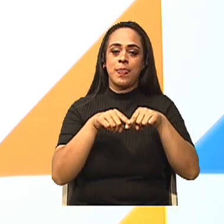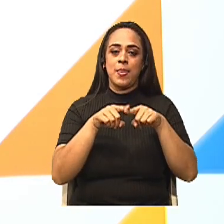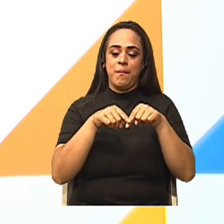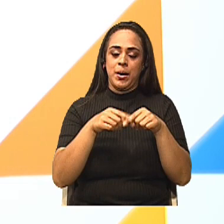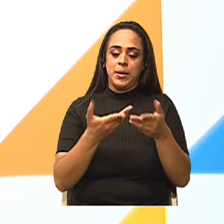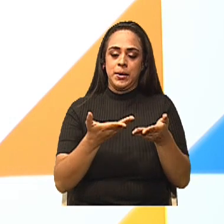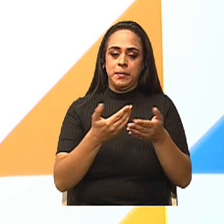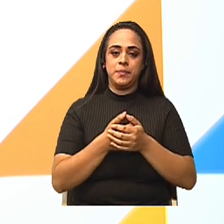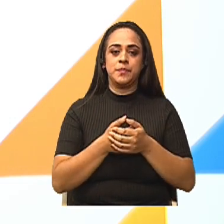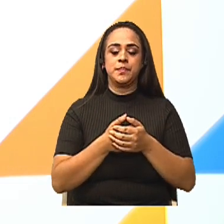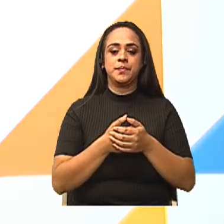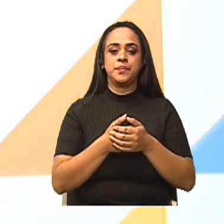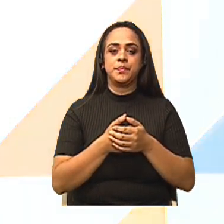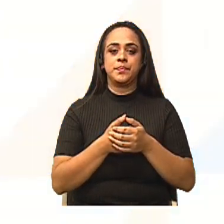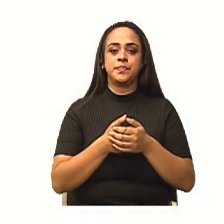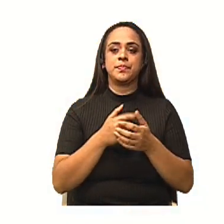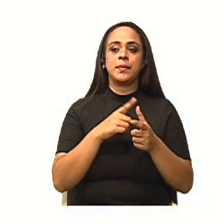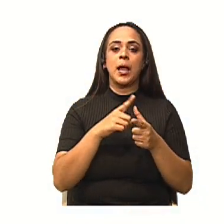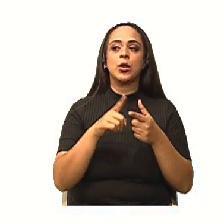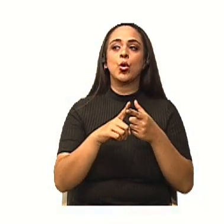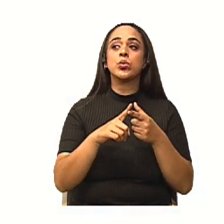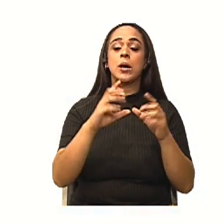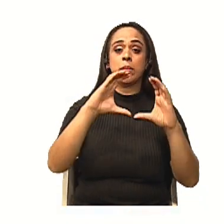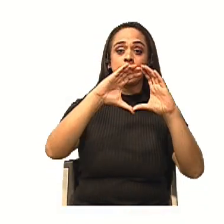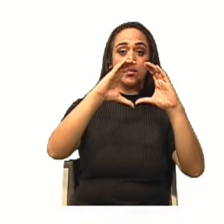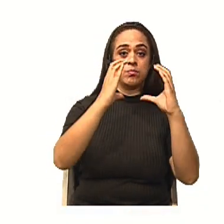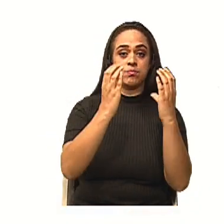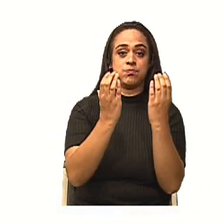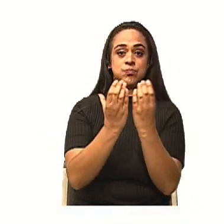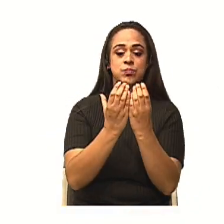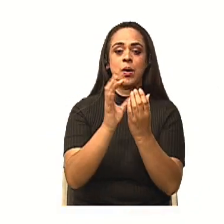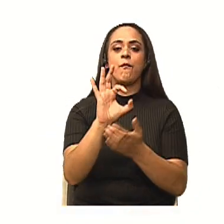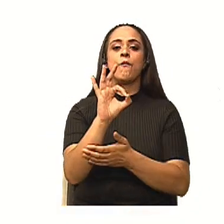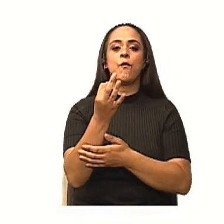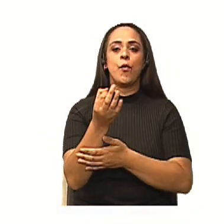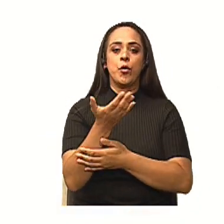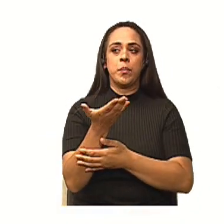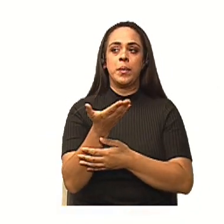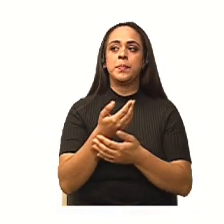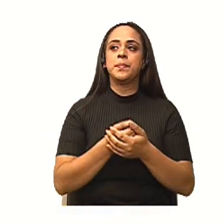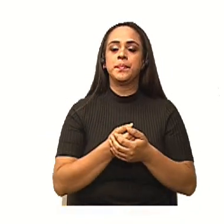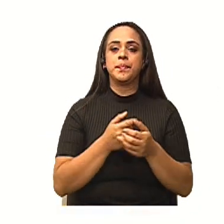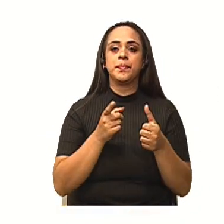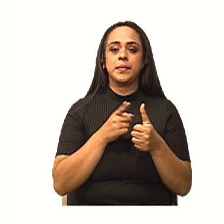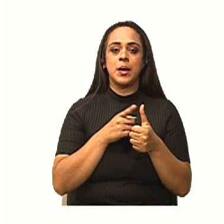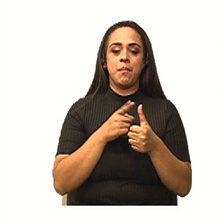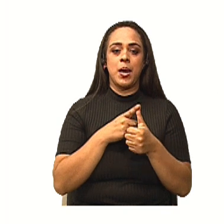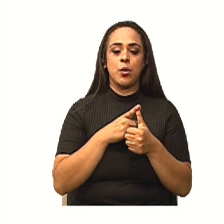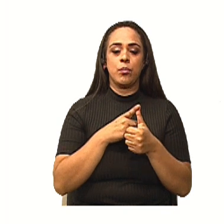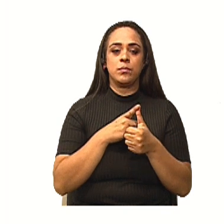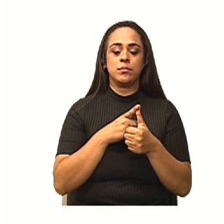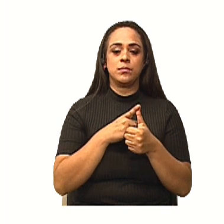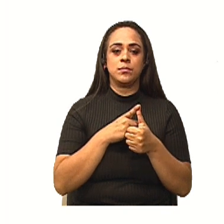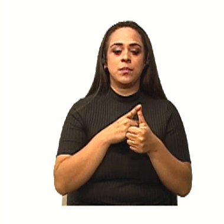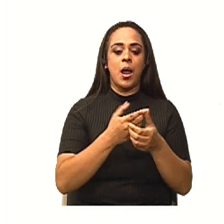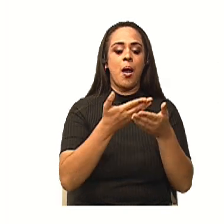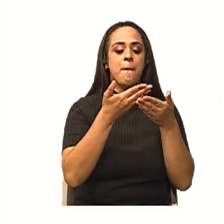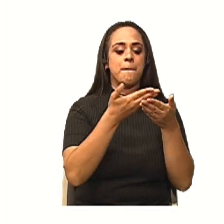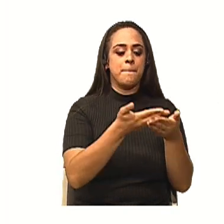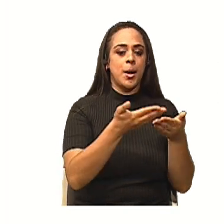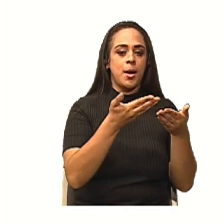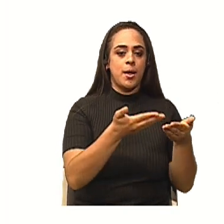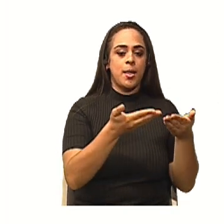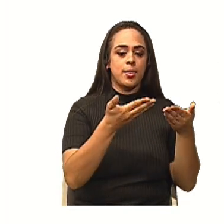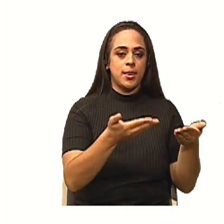clasificación. Entonces, vamos a clasificar la materia de la siguiente forma. Primero, vamos a clasificar la materia en